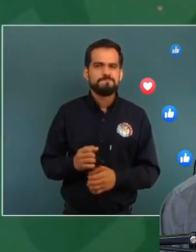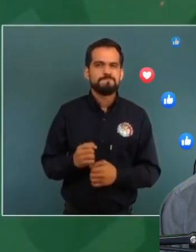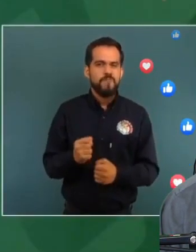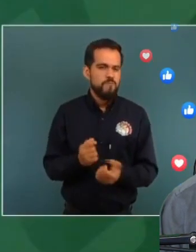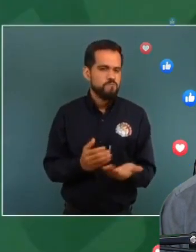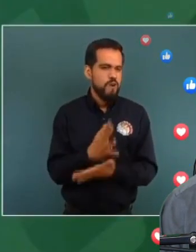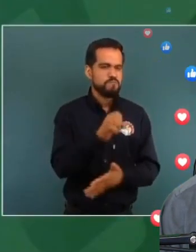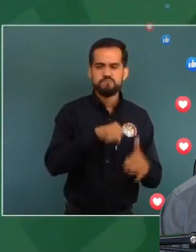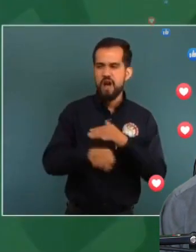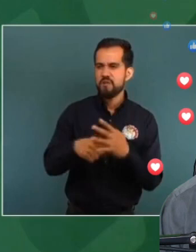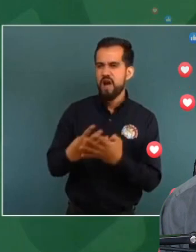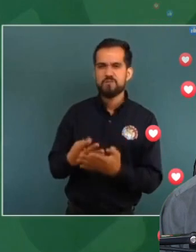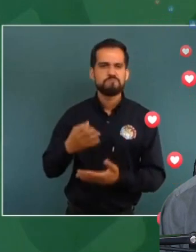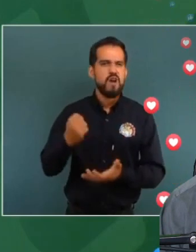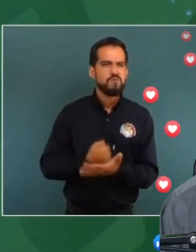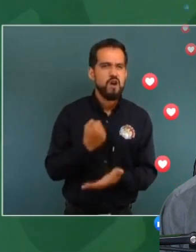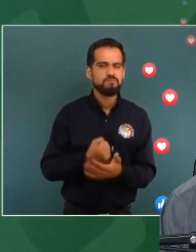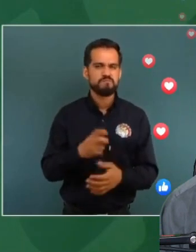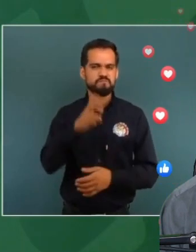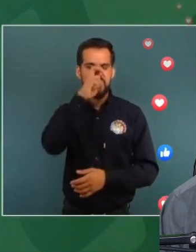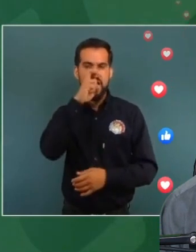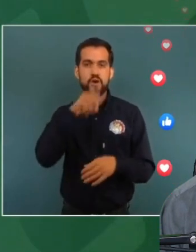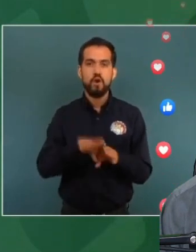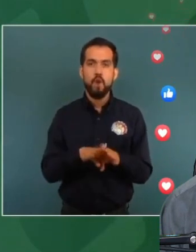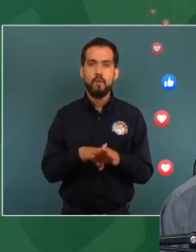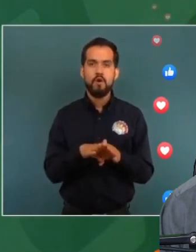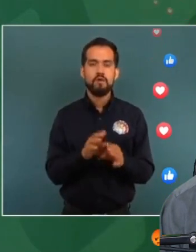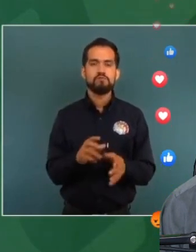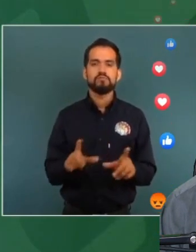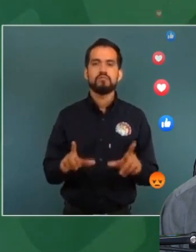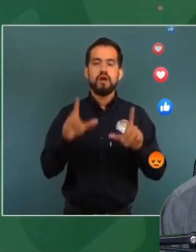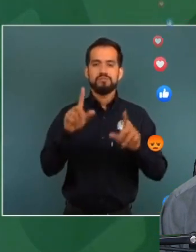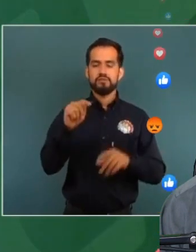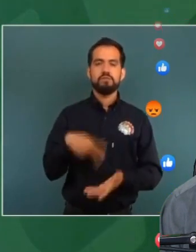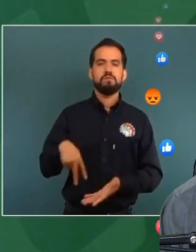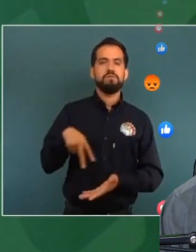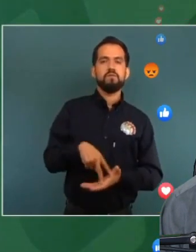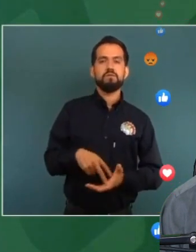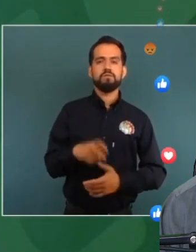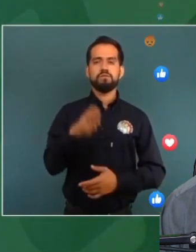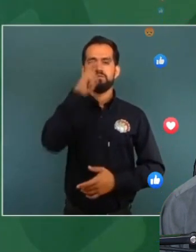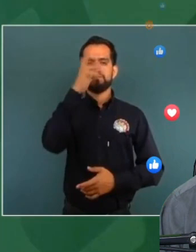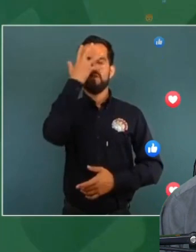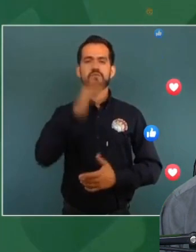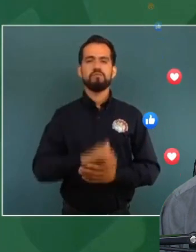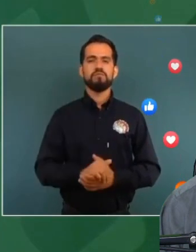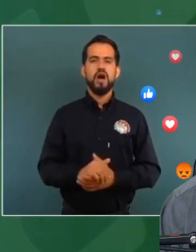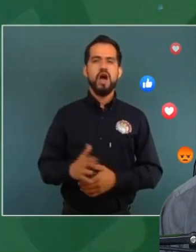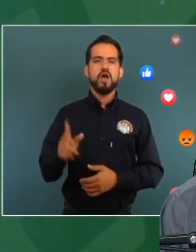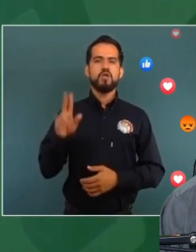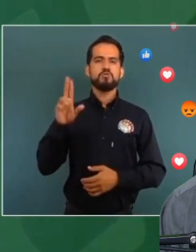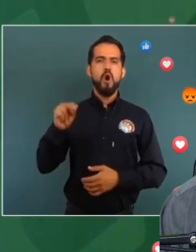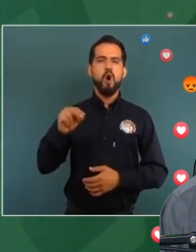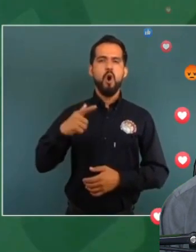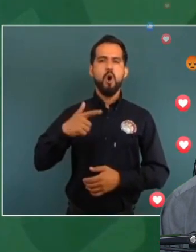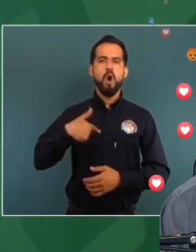en cárceles, en amenazas de mano dura, se ponían enfrente al televisor y decían: no me va a